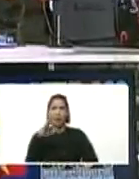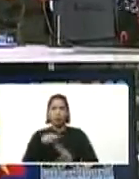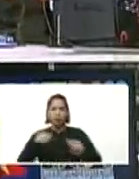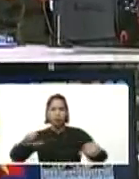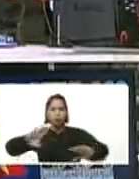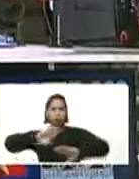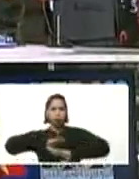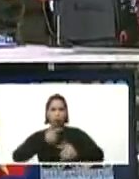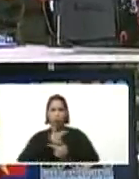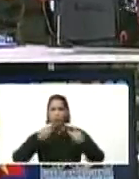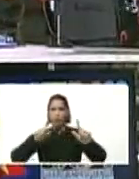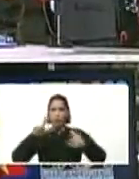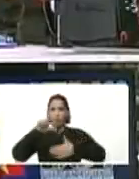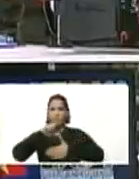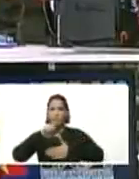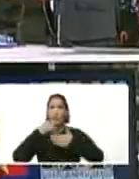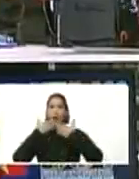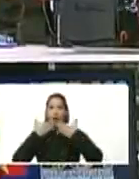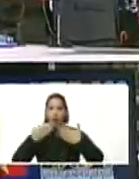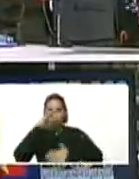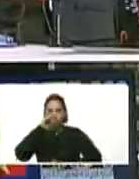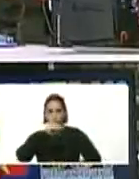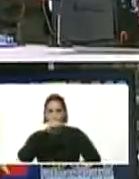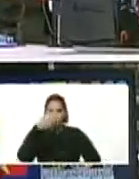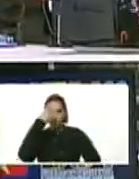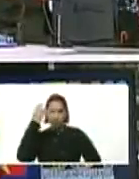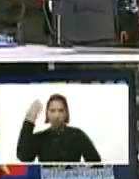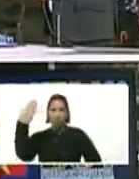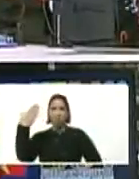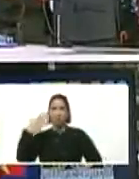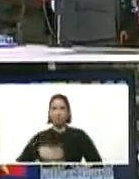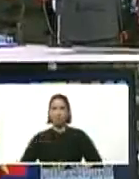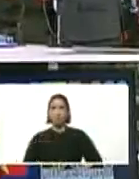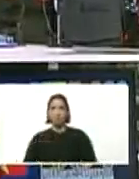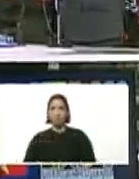territorio libre de América. Muchas gracias. Que Dios los bendiga. Hasta la próxima. Gracias.